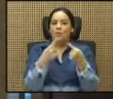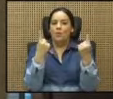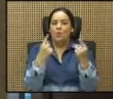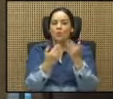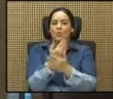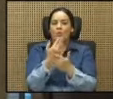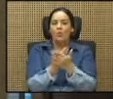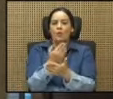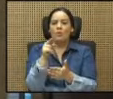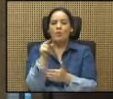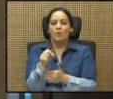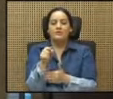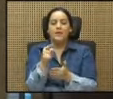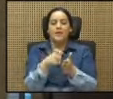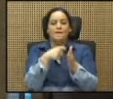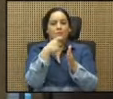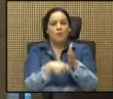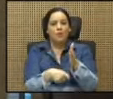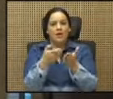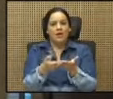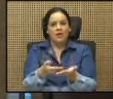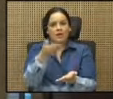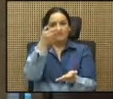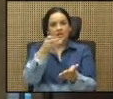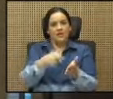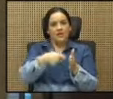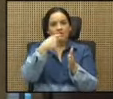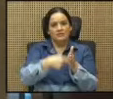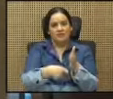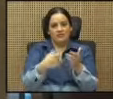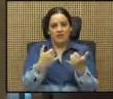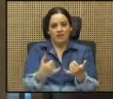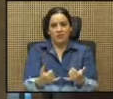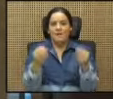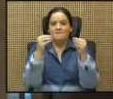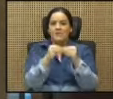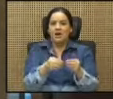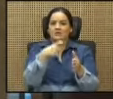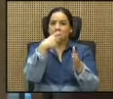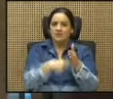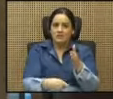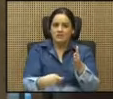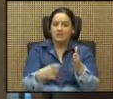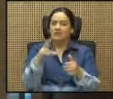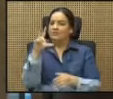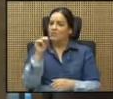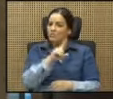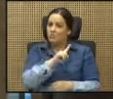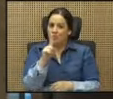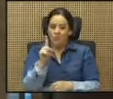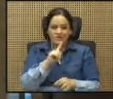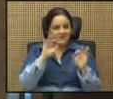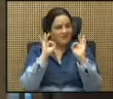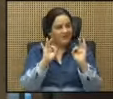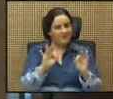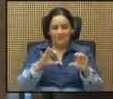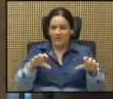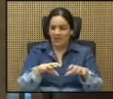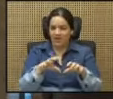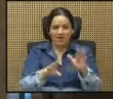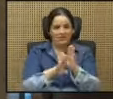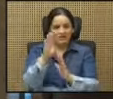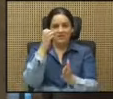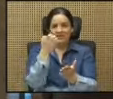a elevar las tasas de los actuales. Más impuestos no le hace bien a la reactivación económica